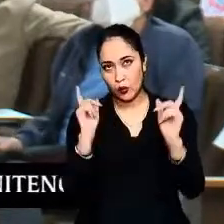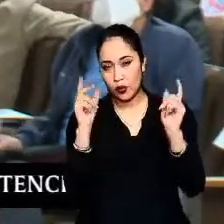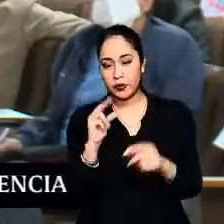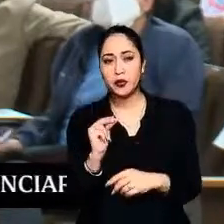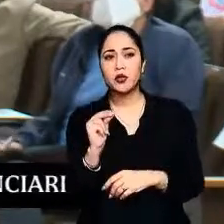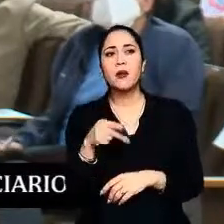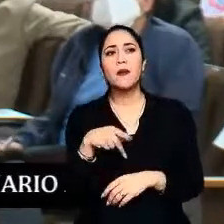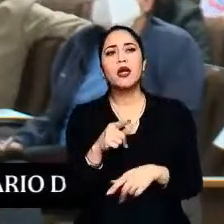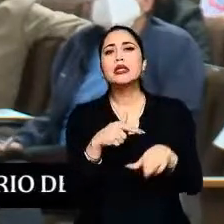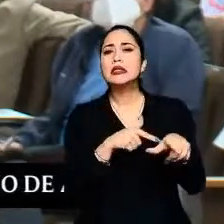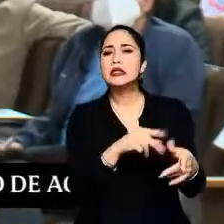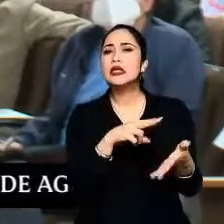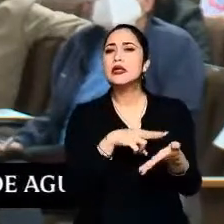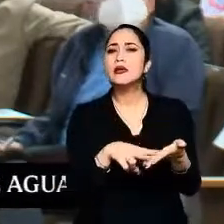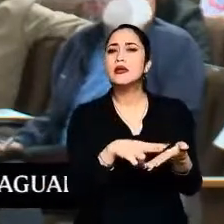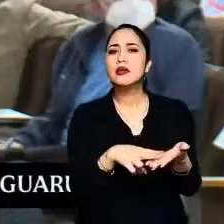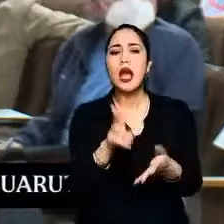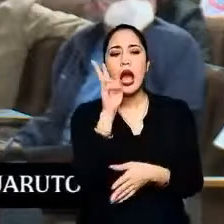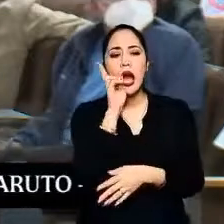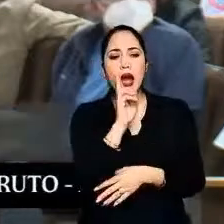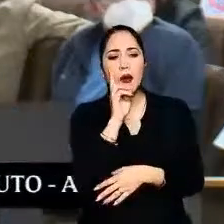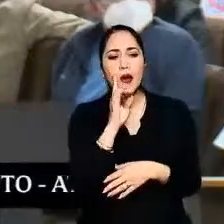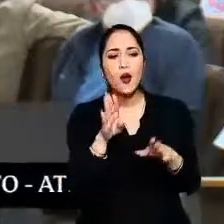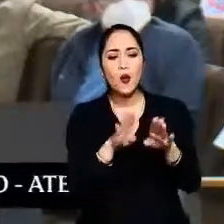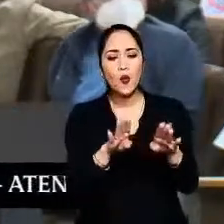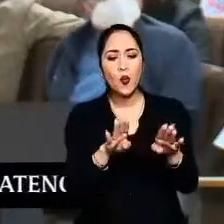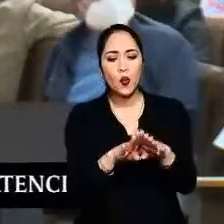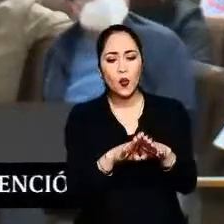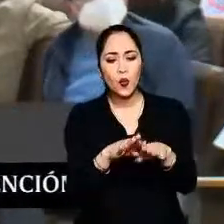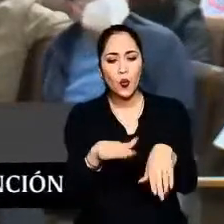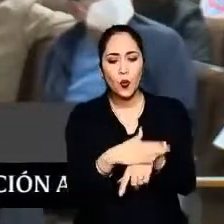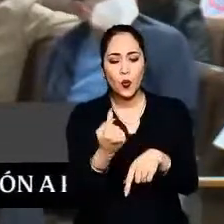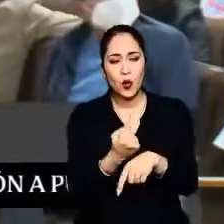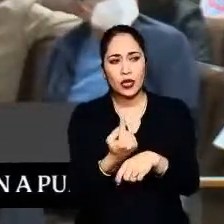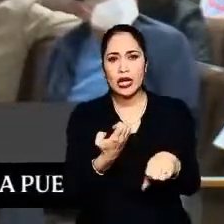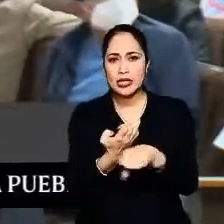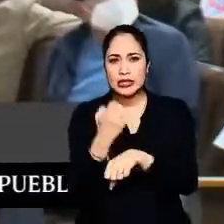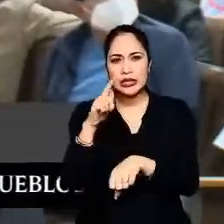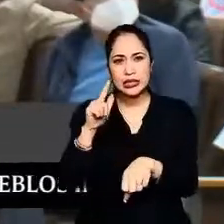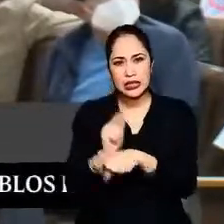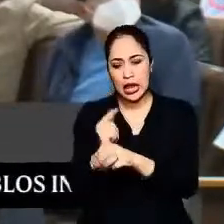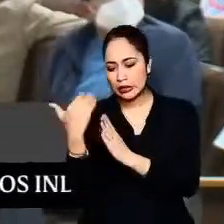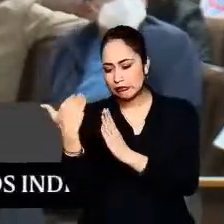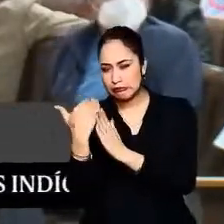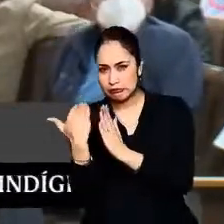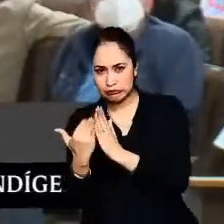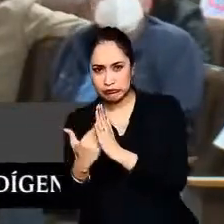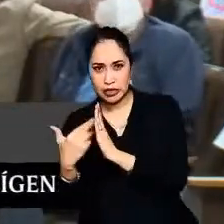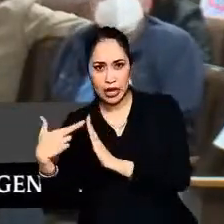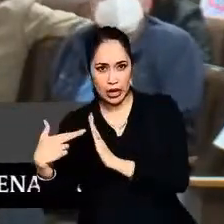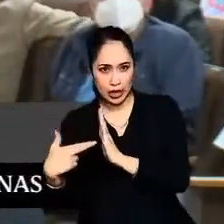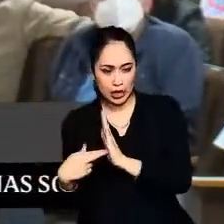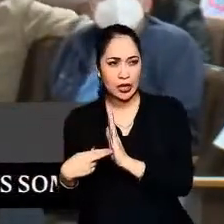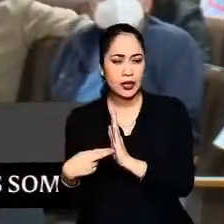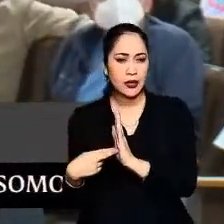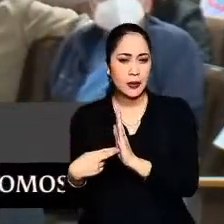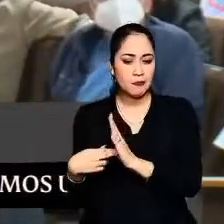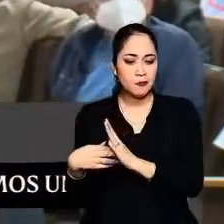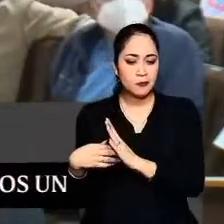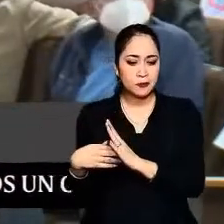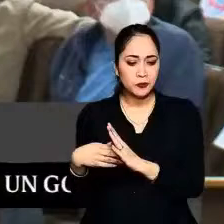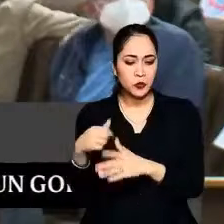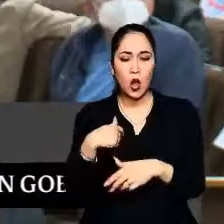yo quiero ver qué consideraciones hay, porque ya hay estas expresiones estatales, se están dando. Yo no quiero hacerlo a la